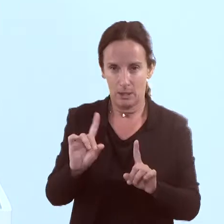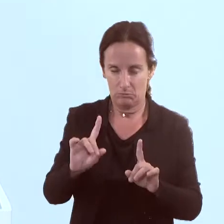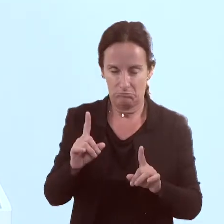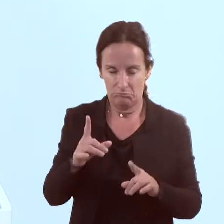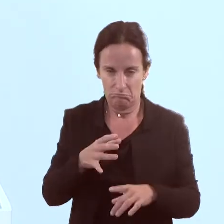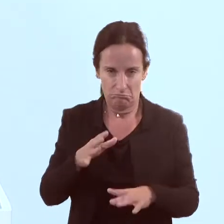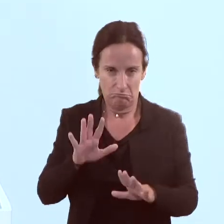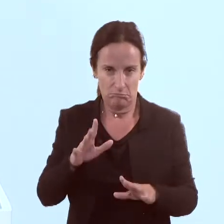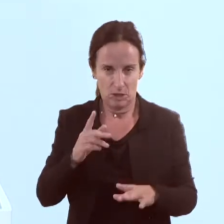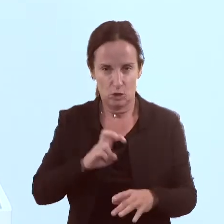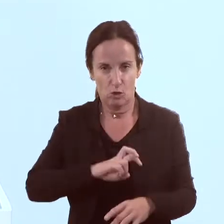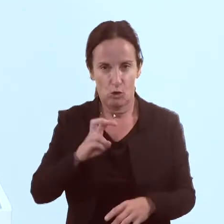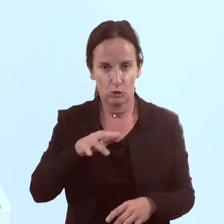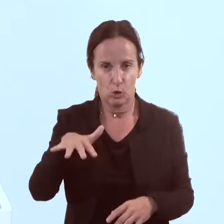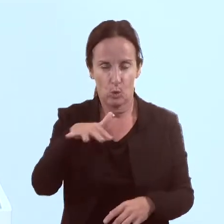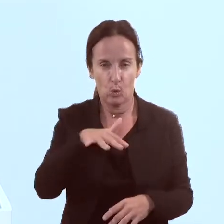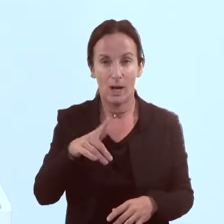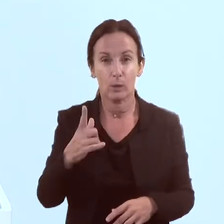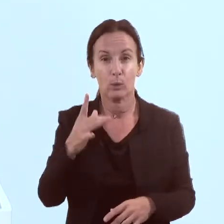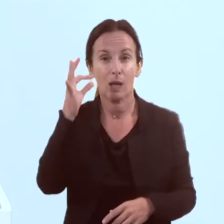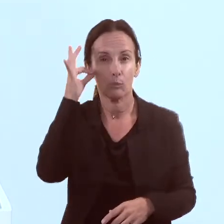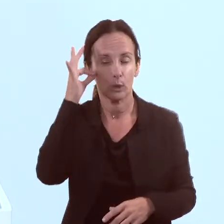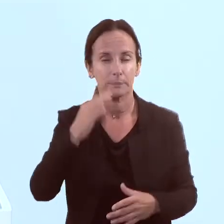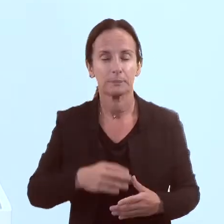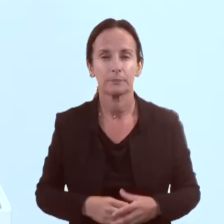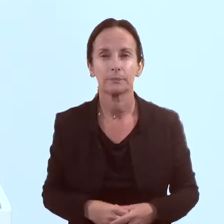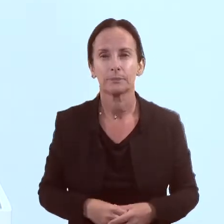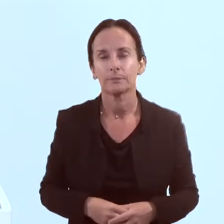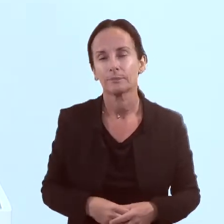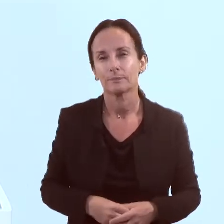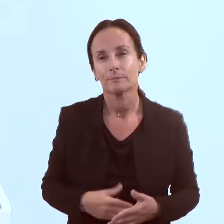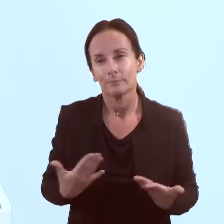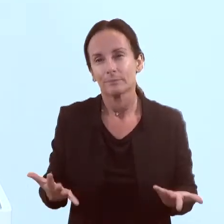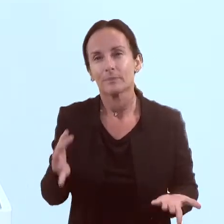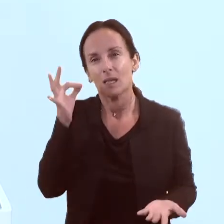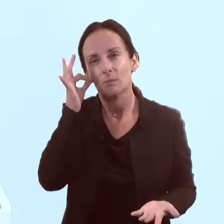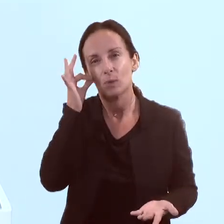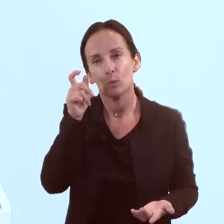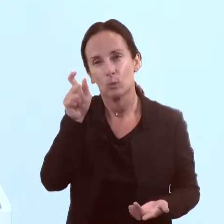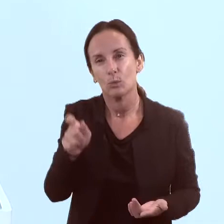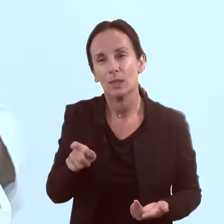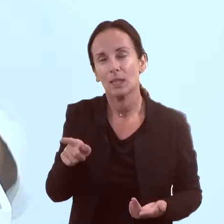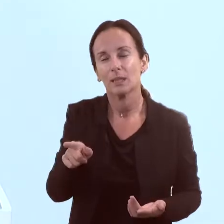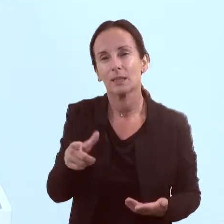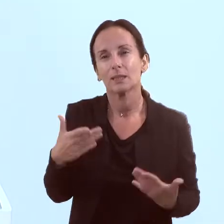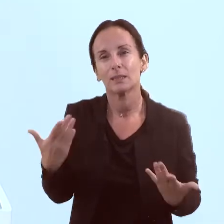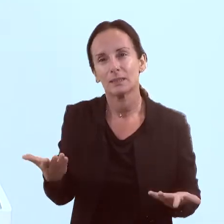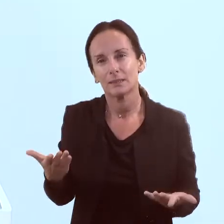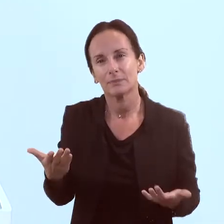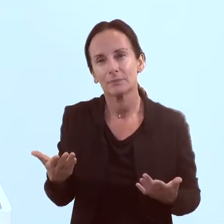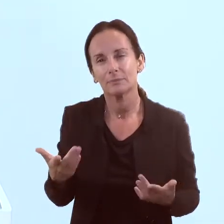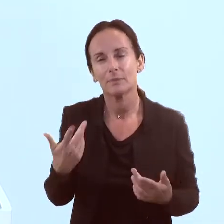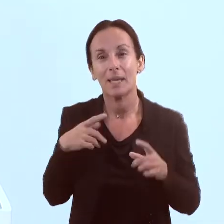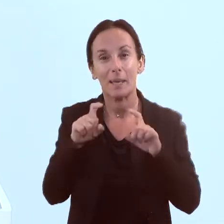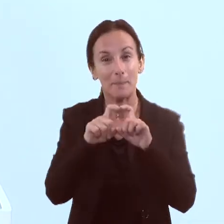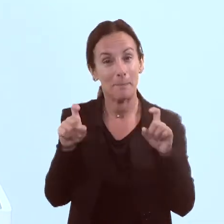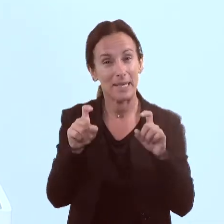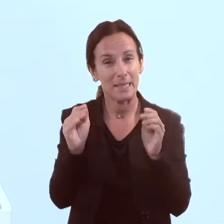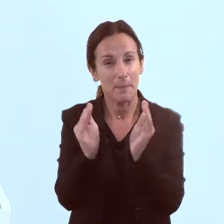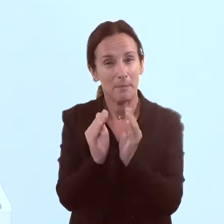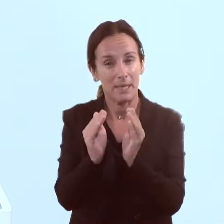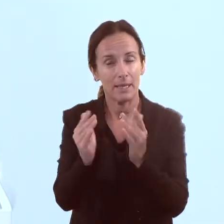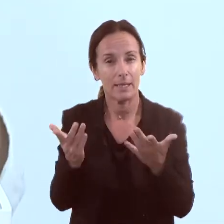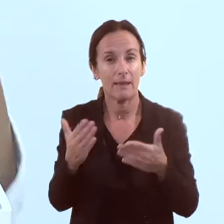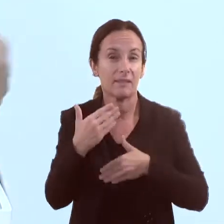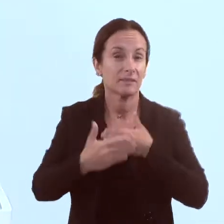isla, pero era una mujer que, bueno, pues que ella tenía una pequeña empresa, y en un